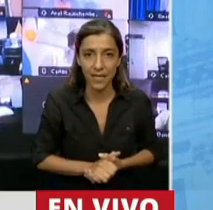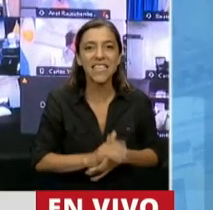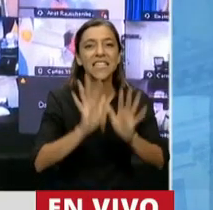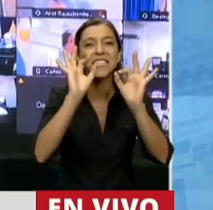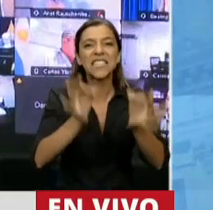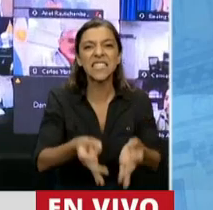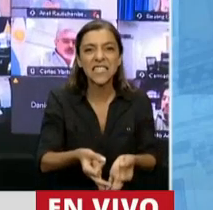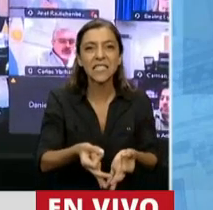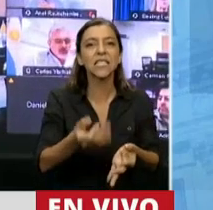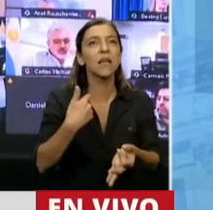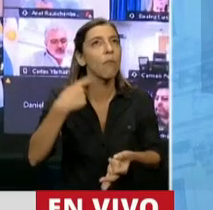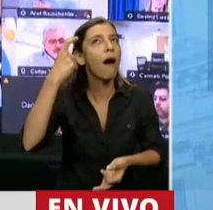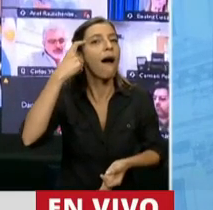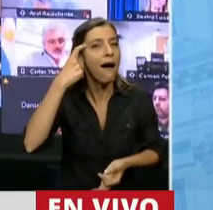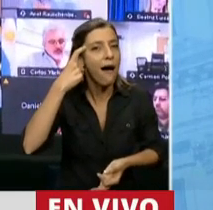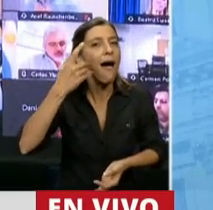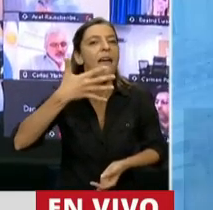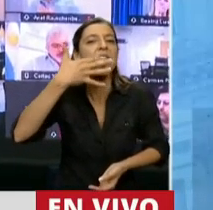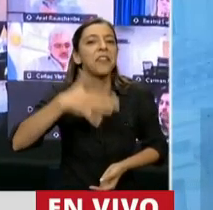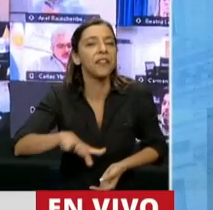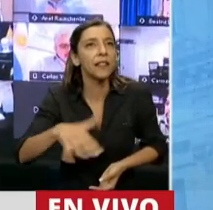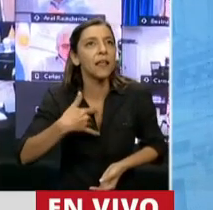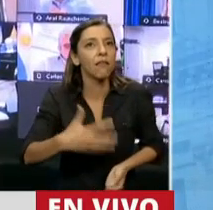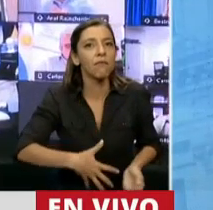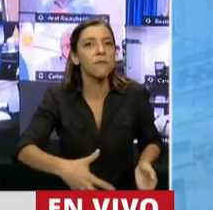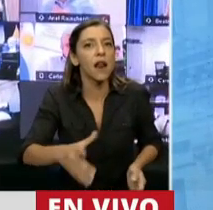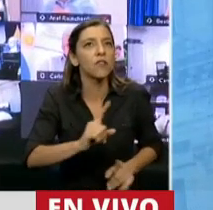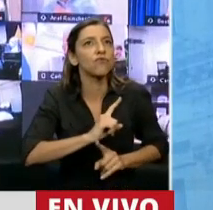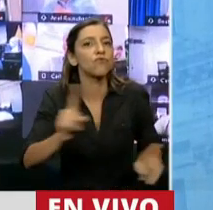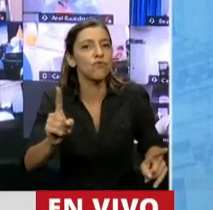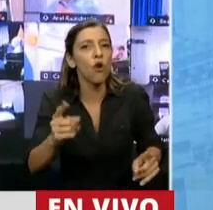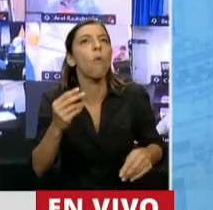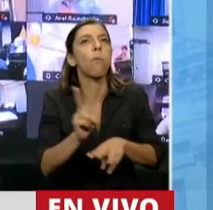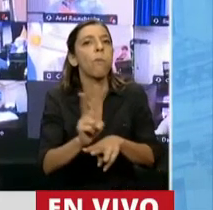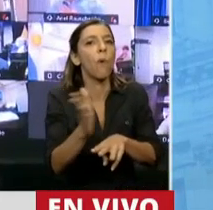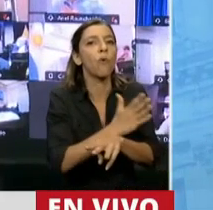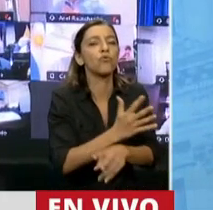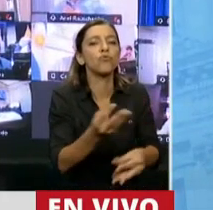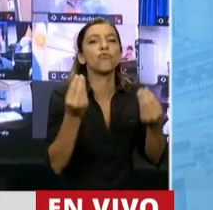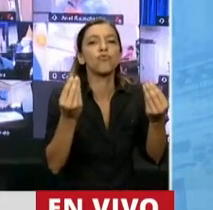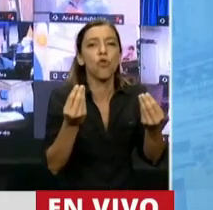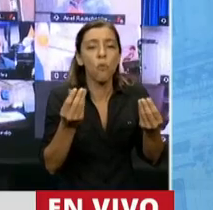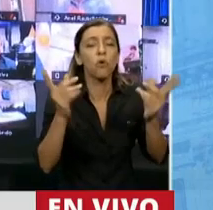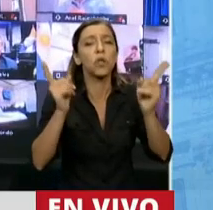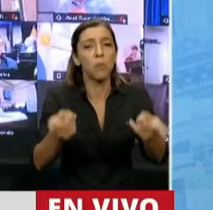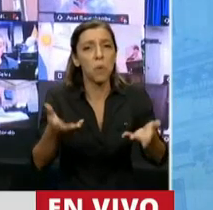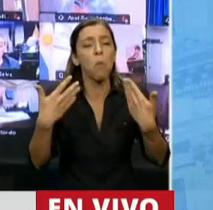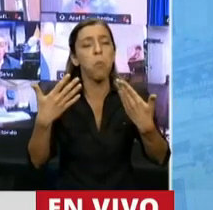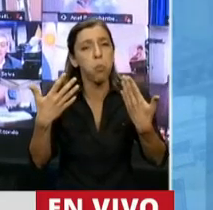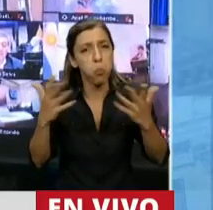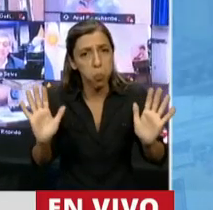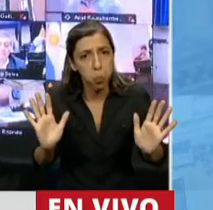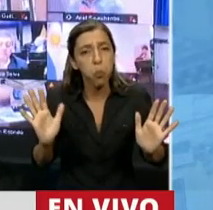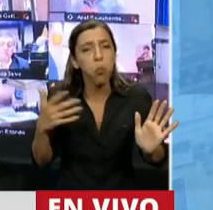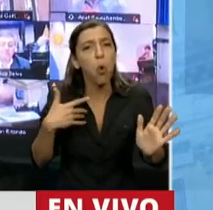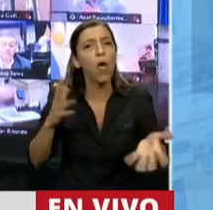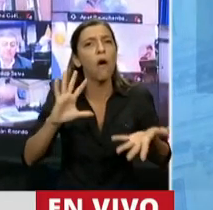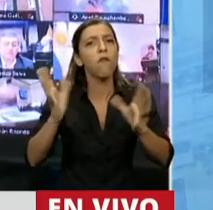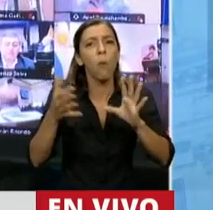su opción libre y uso responsable de su sexualidad. Por eso, señor